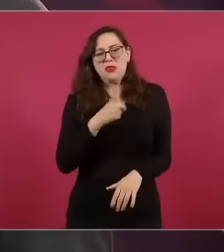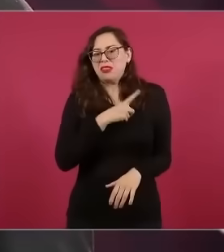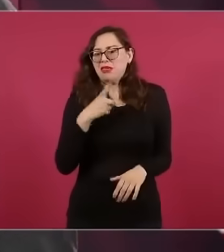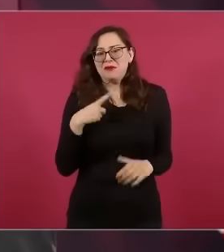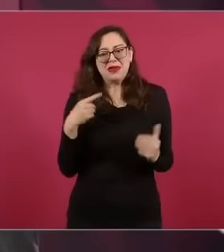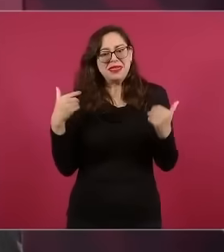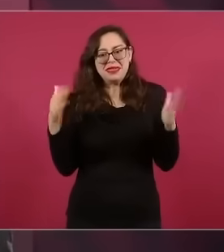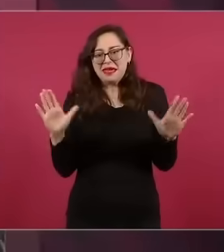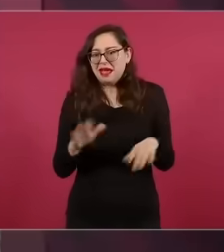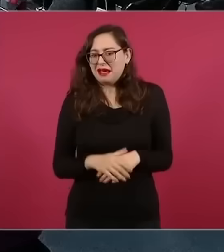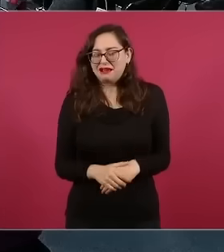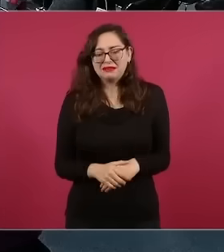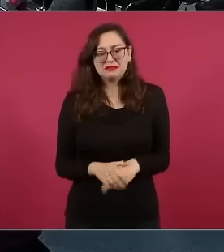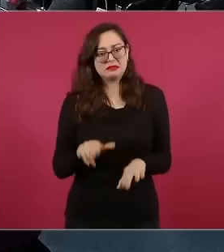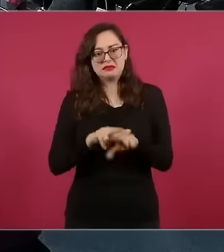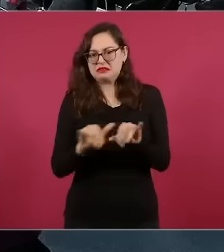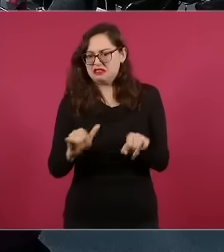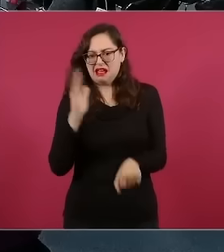castigos,